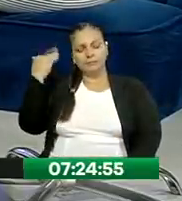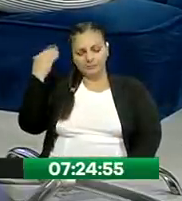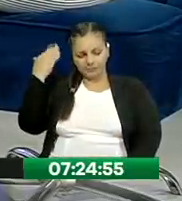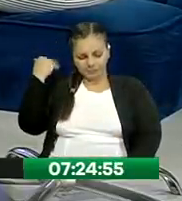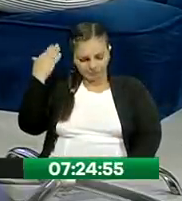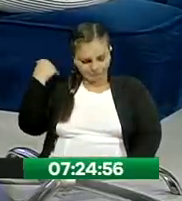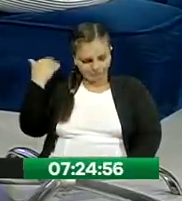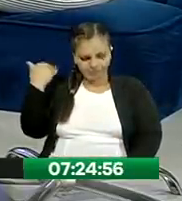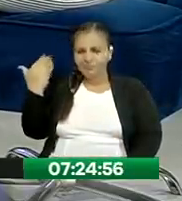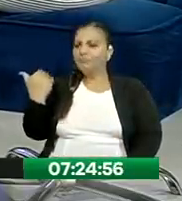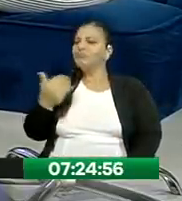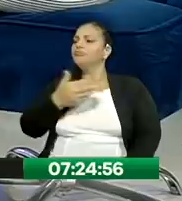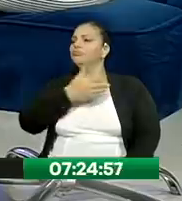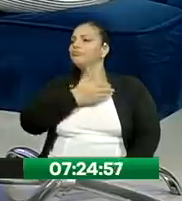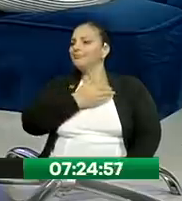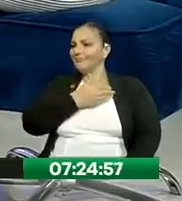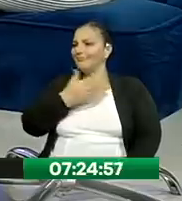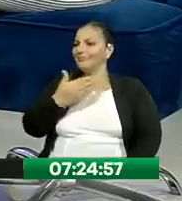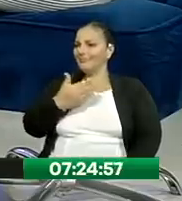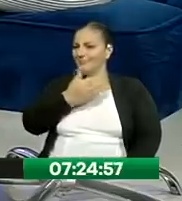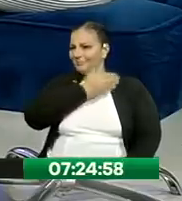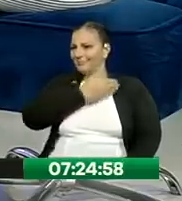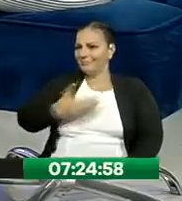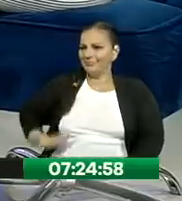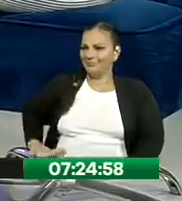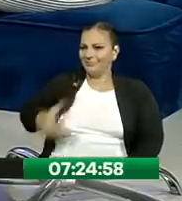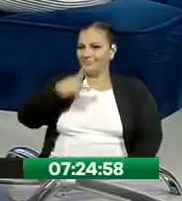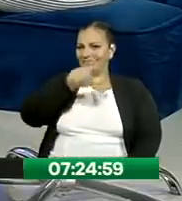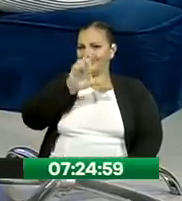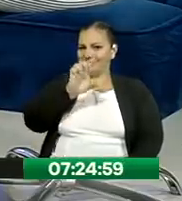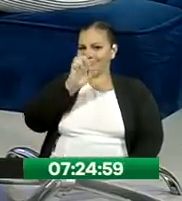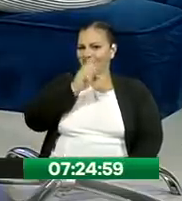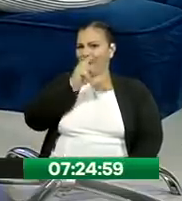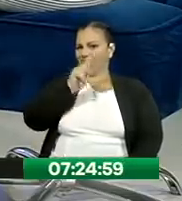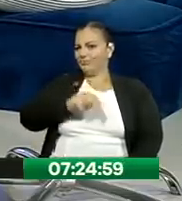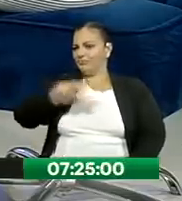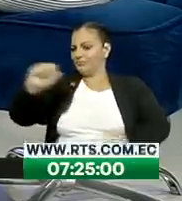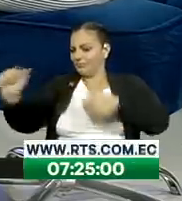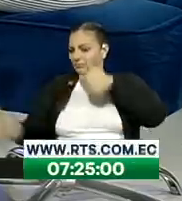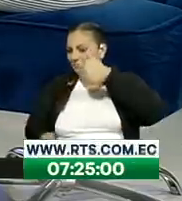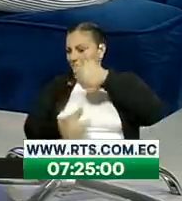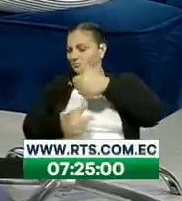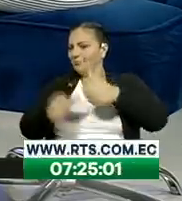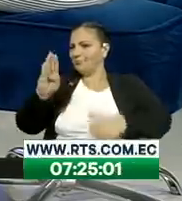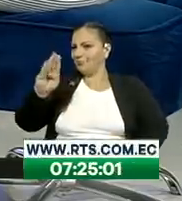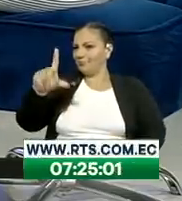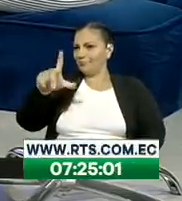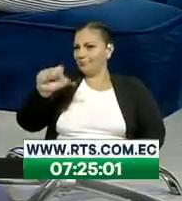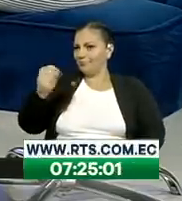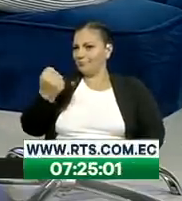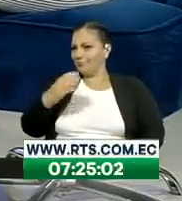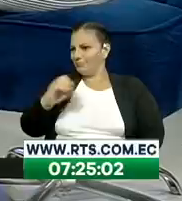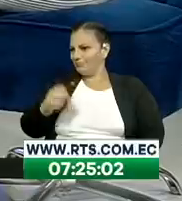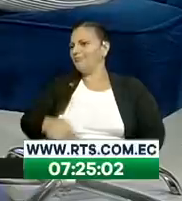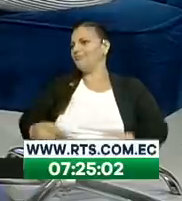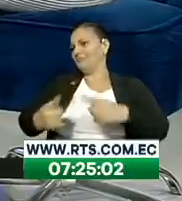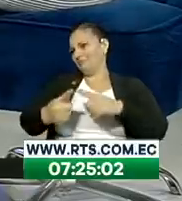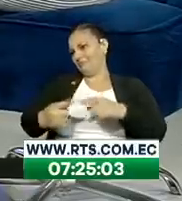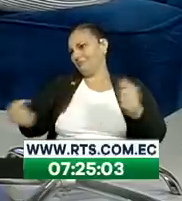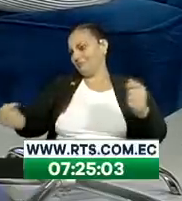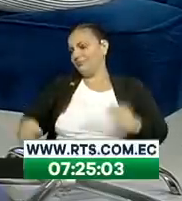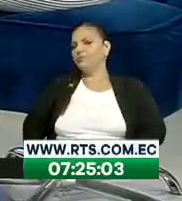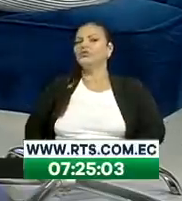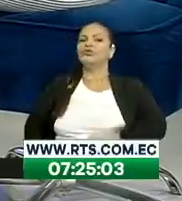extinto presidente León Febres Cordero y su vicepresidente Blasco Peña Herrera? Recordemos el caso de don Lucio Gutiérrez y